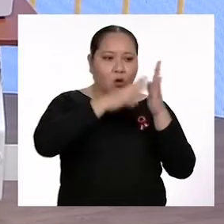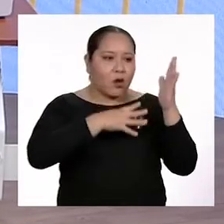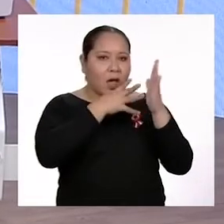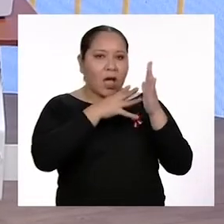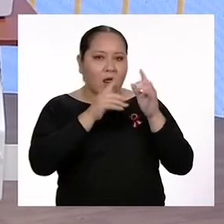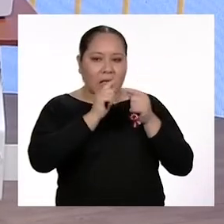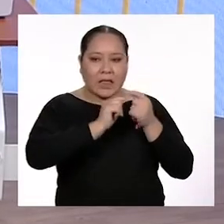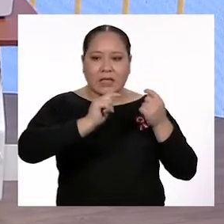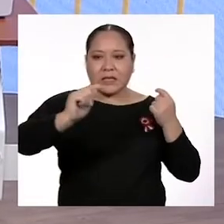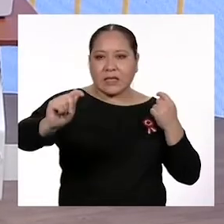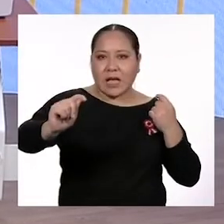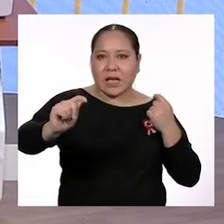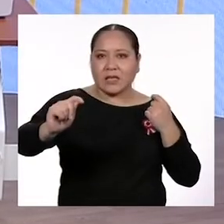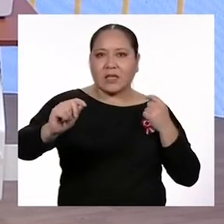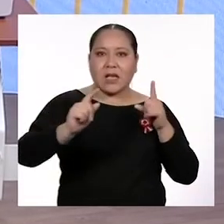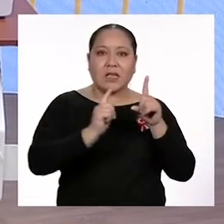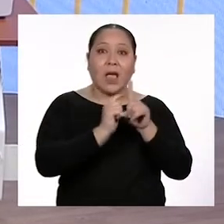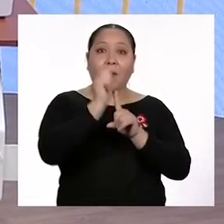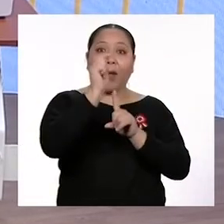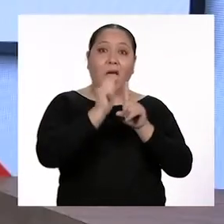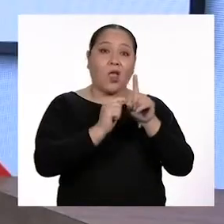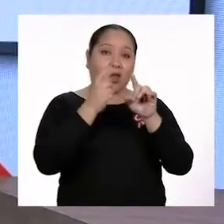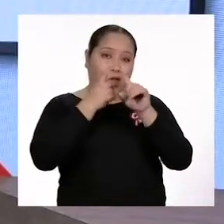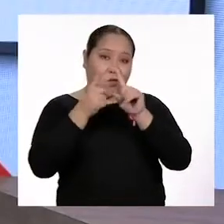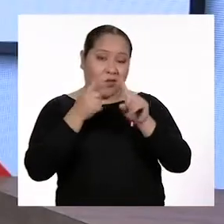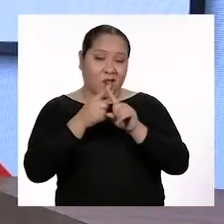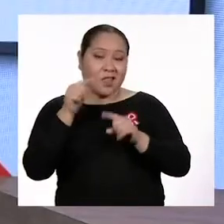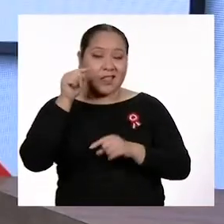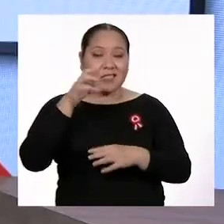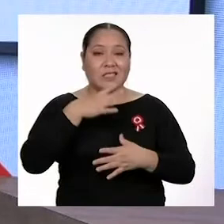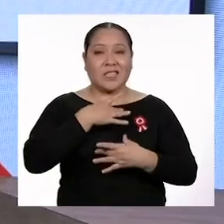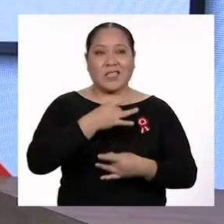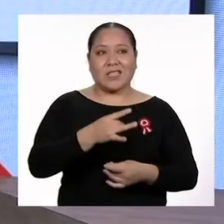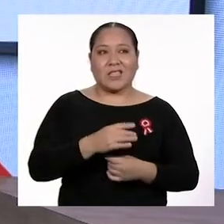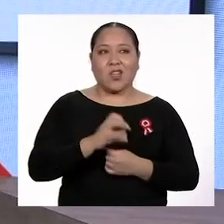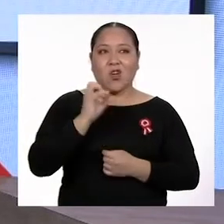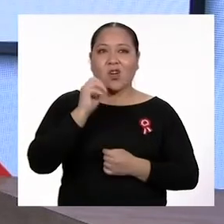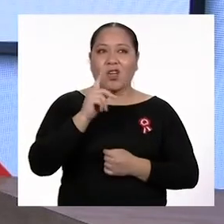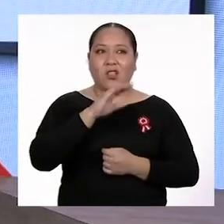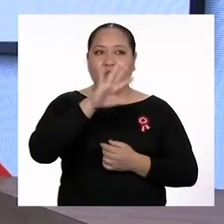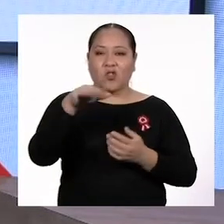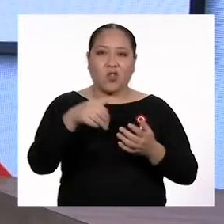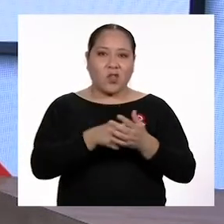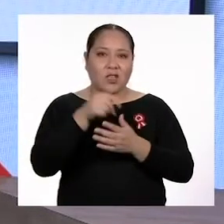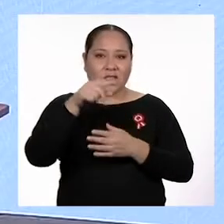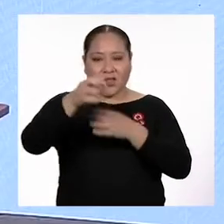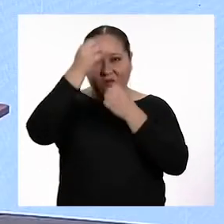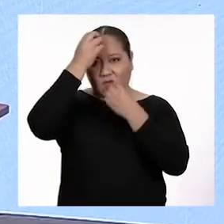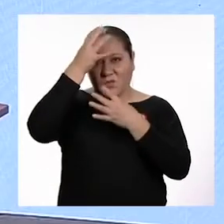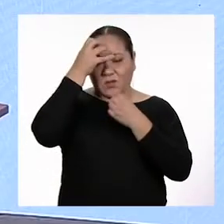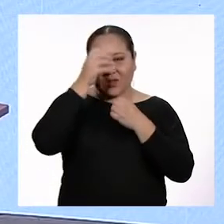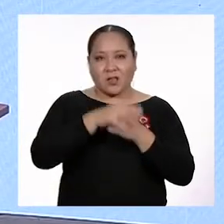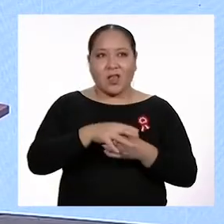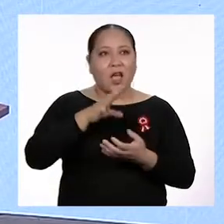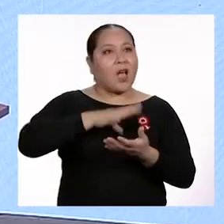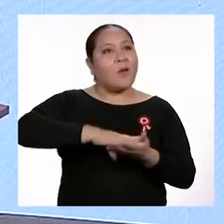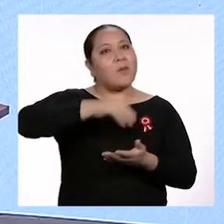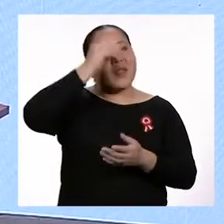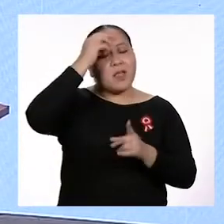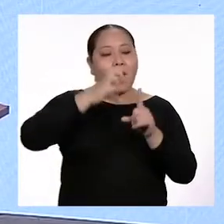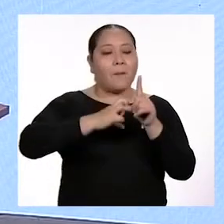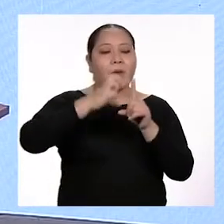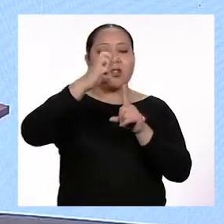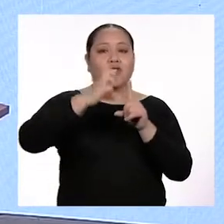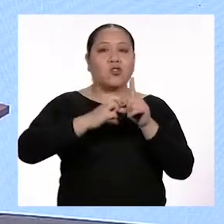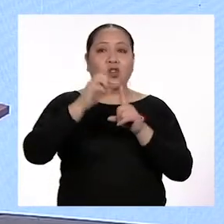temperaturas, etc. Muy interesante. Y bien, toda esa inquietud por aprender a calcular la presión